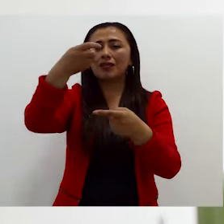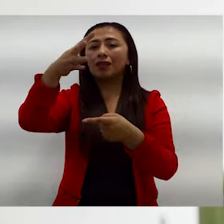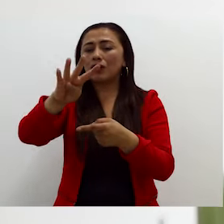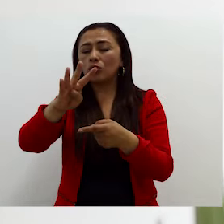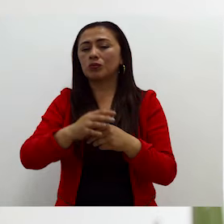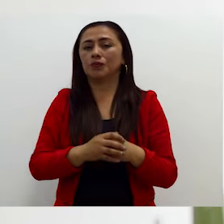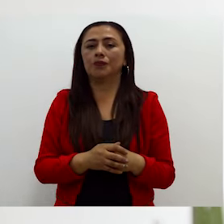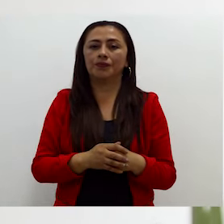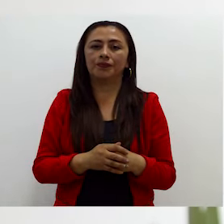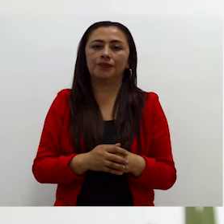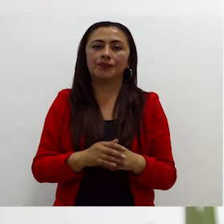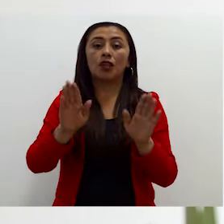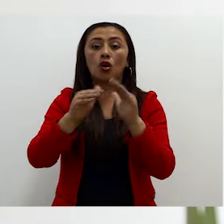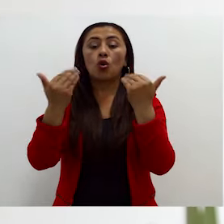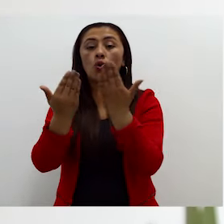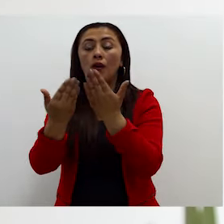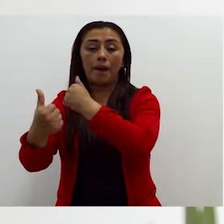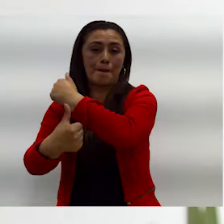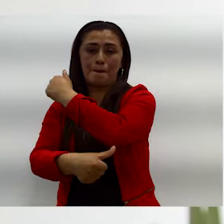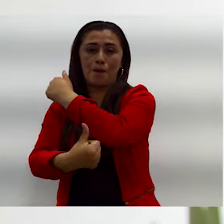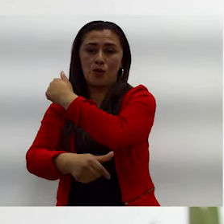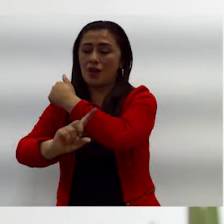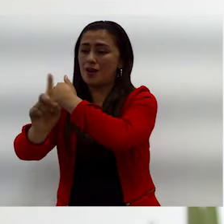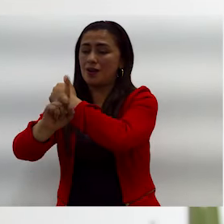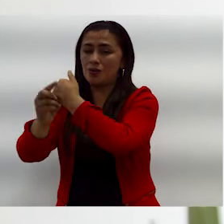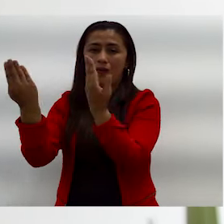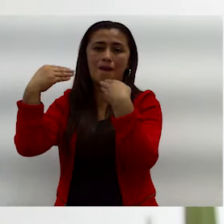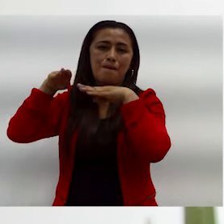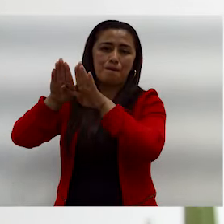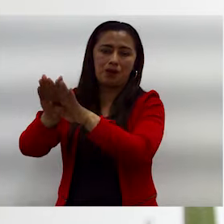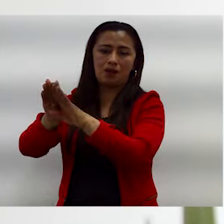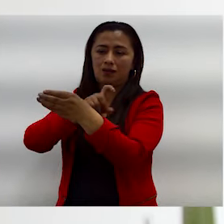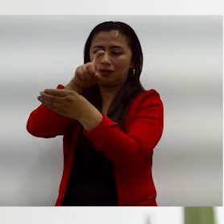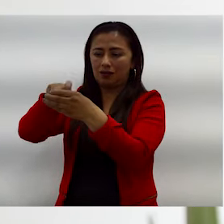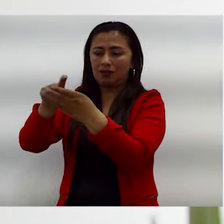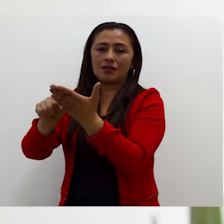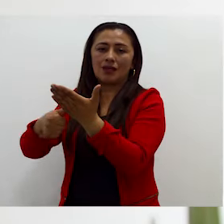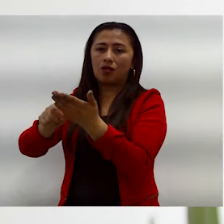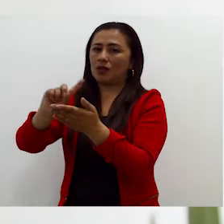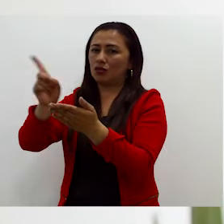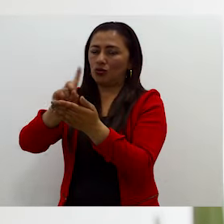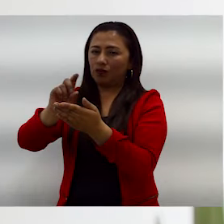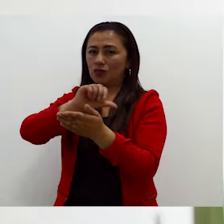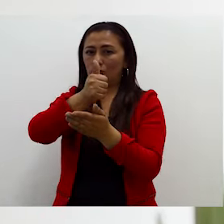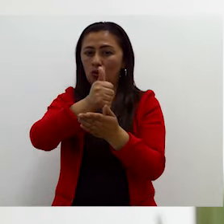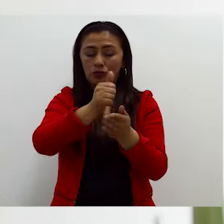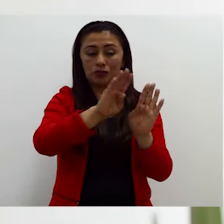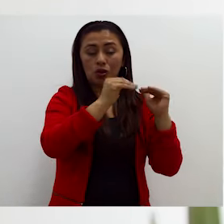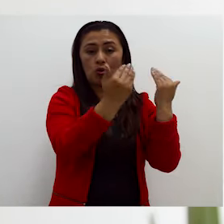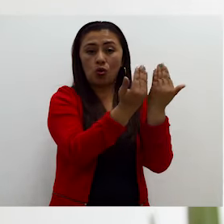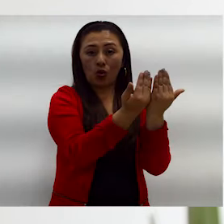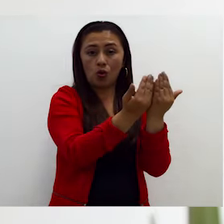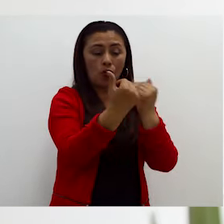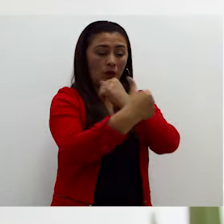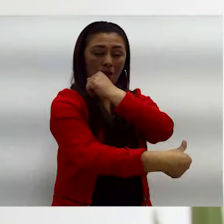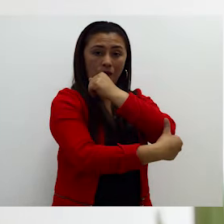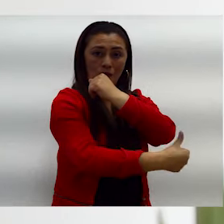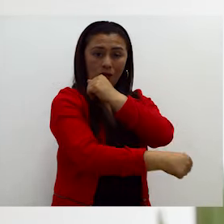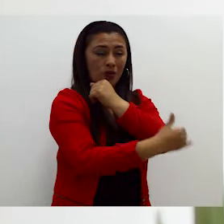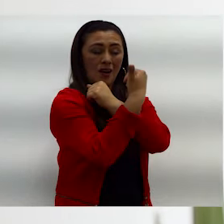estará realizando en el Colegio de Boyacá Francisco de Paula Santander, tampoco en el Colegio Boyacá San Agustín, tampoco